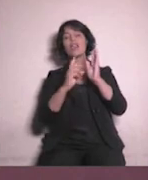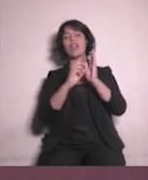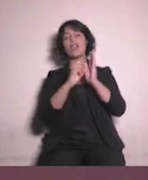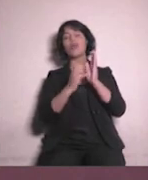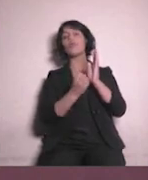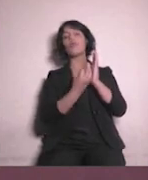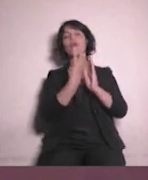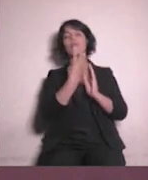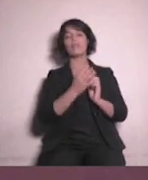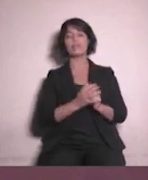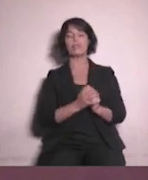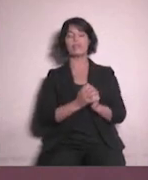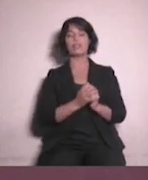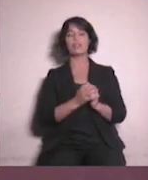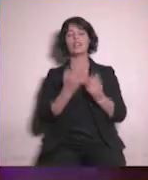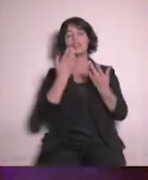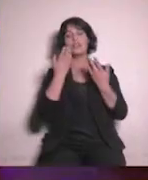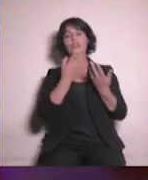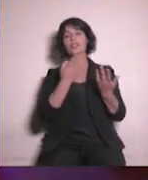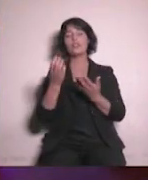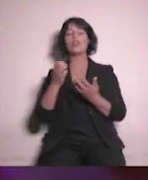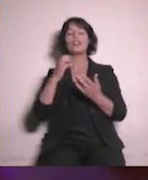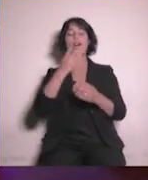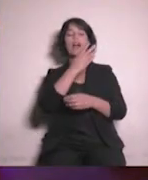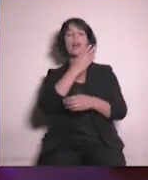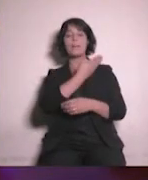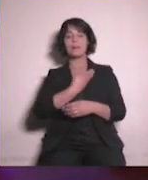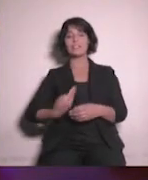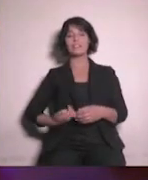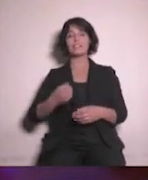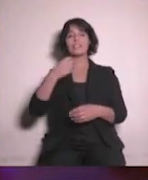Benavides, presidente de Habitat.